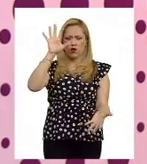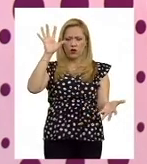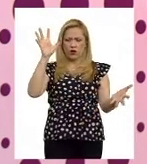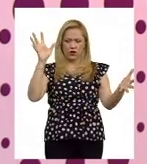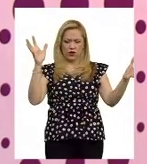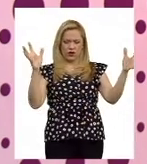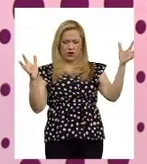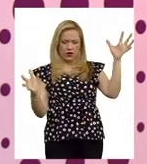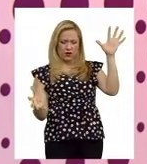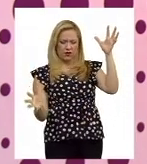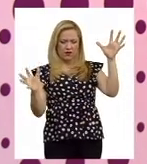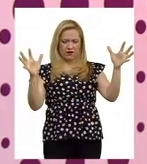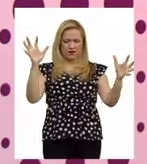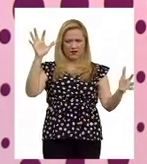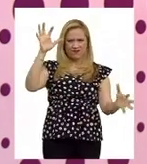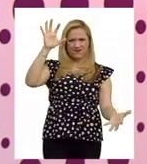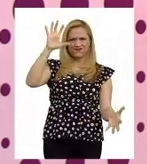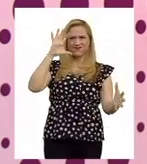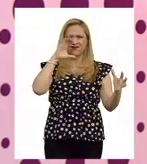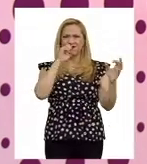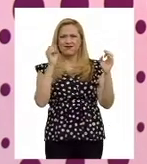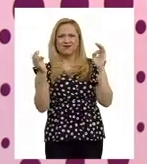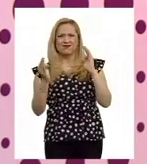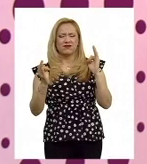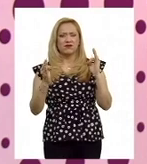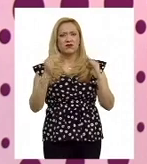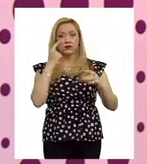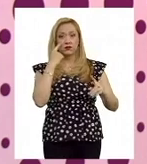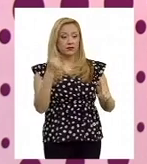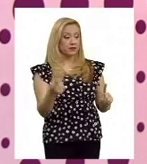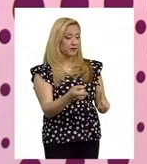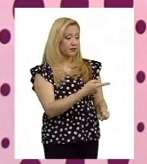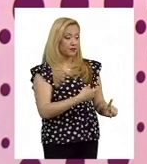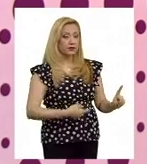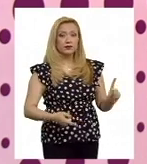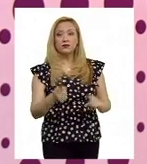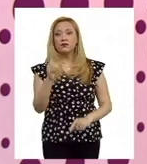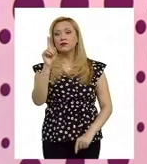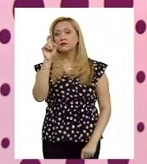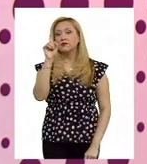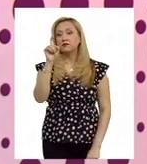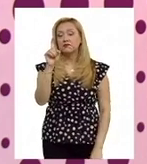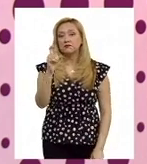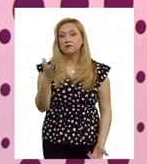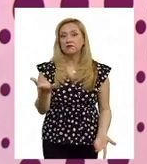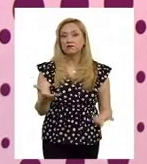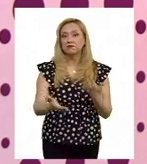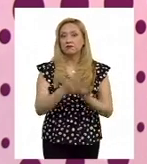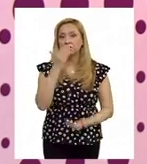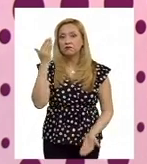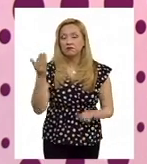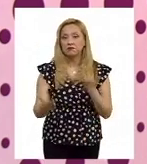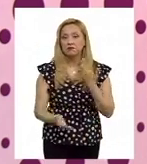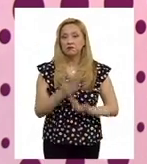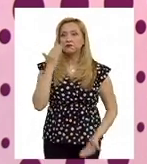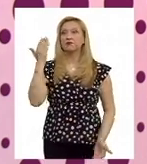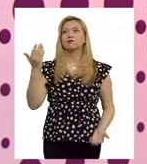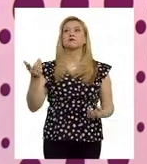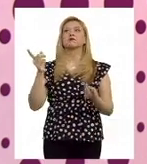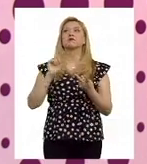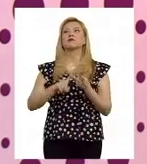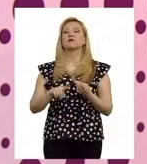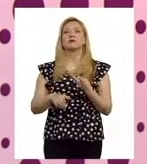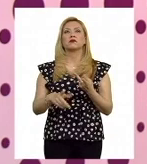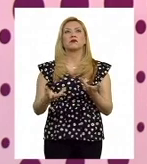han tenido efectos adversos en la generación de agua, en la generación de